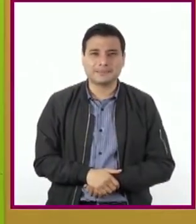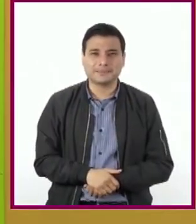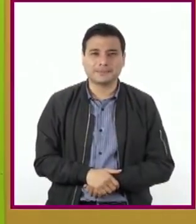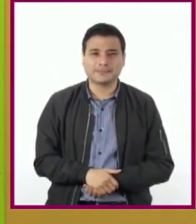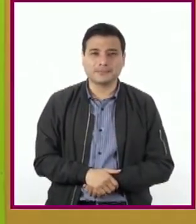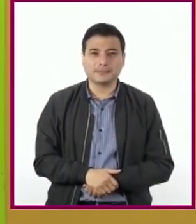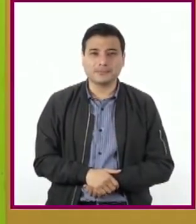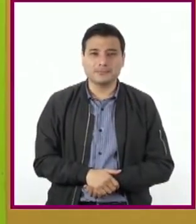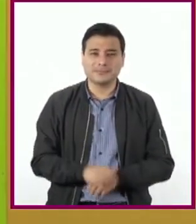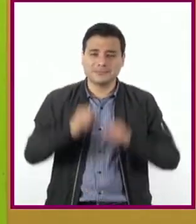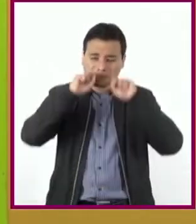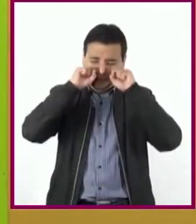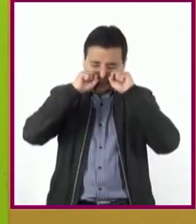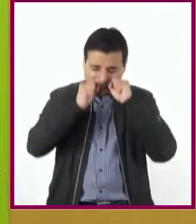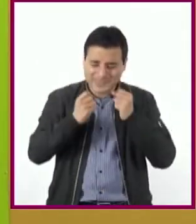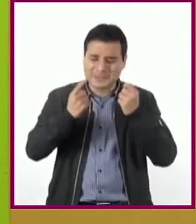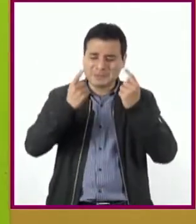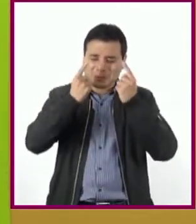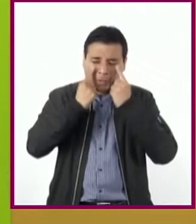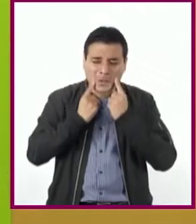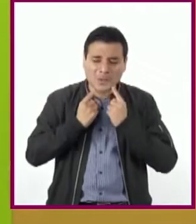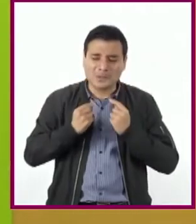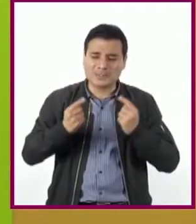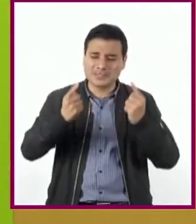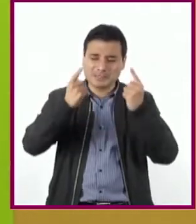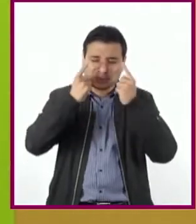Y llora más fuerte.